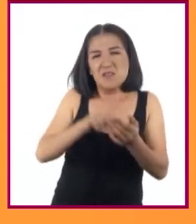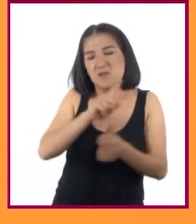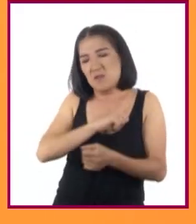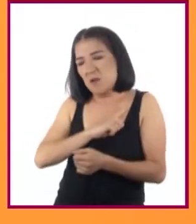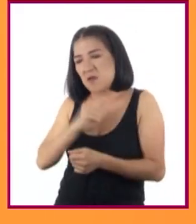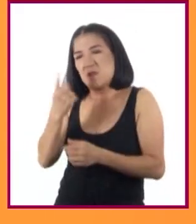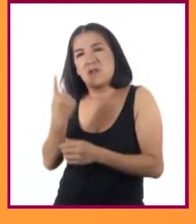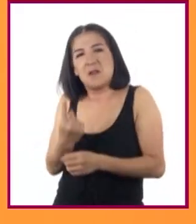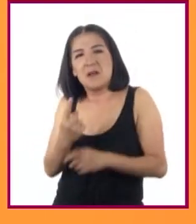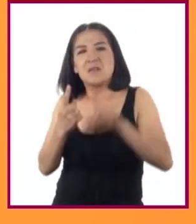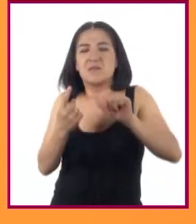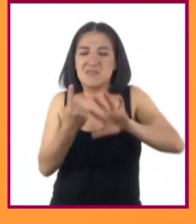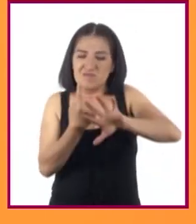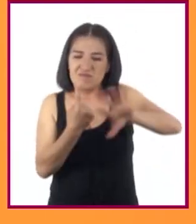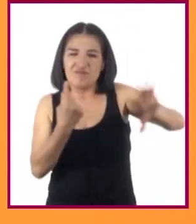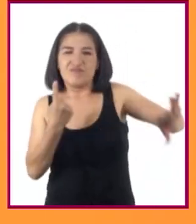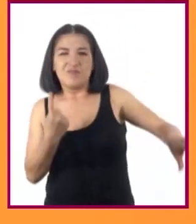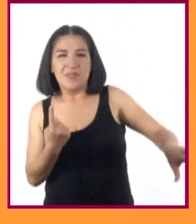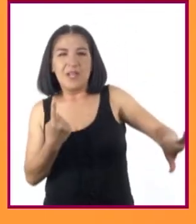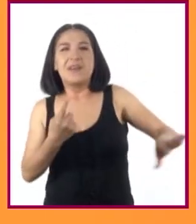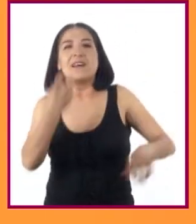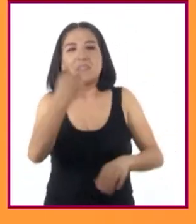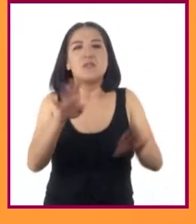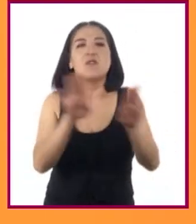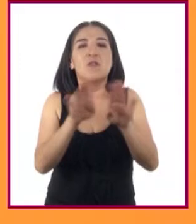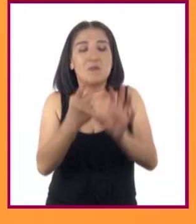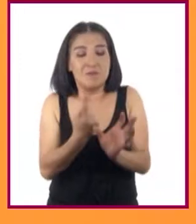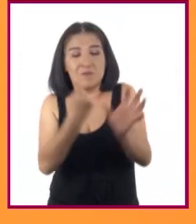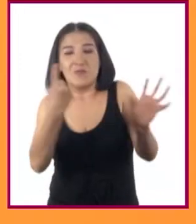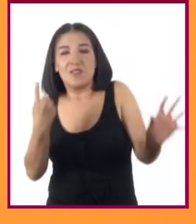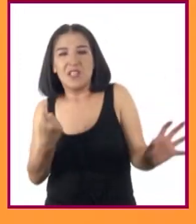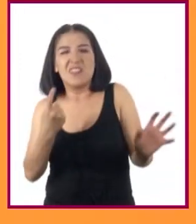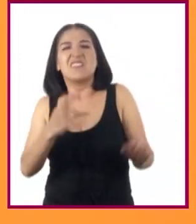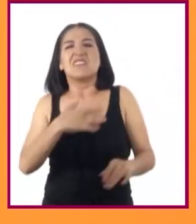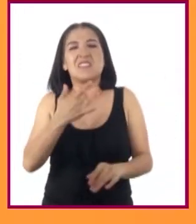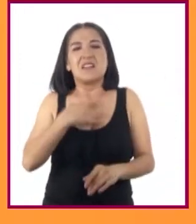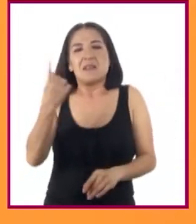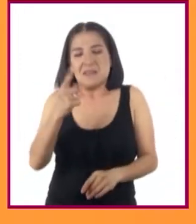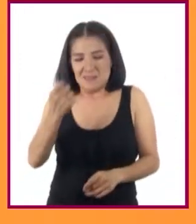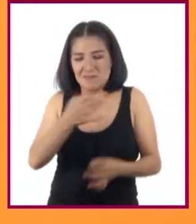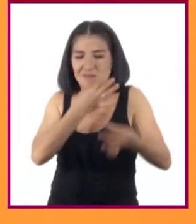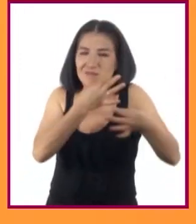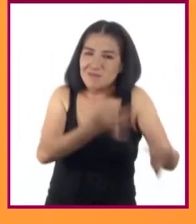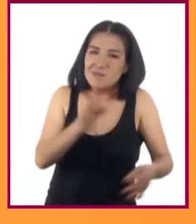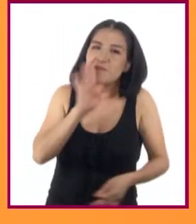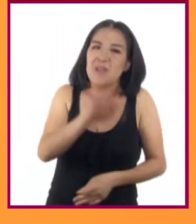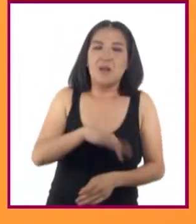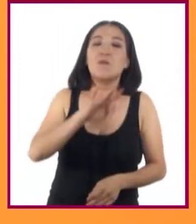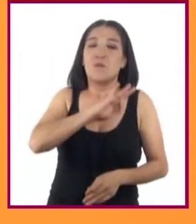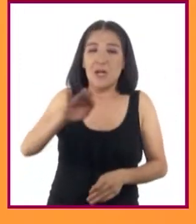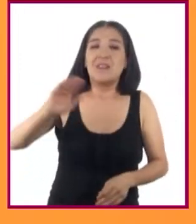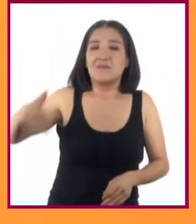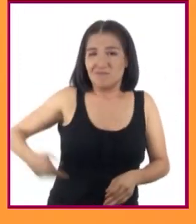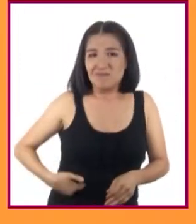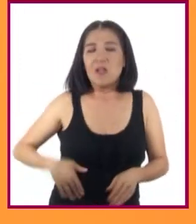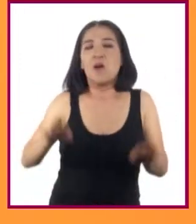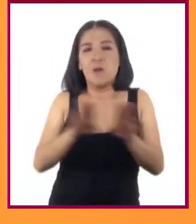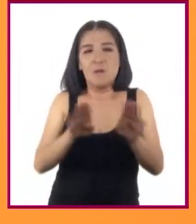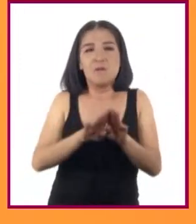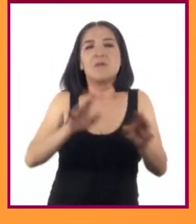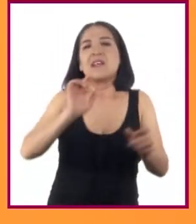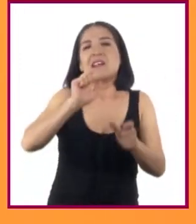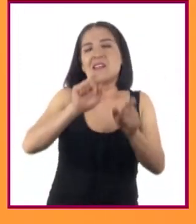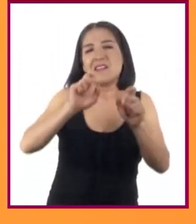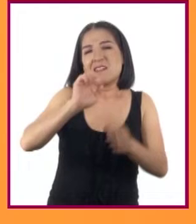emocional que podría tratar de suplir con la misma adicción. Las adicciones pueden afectar a las personas en su relación